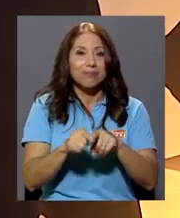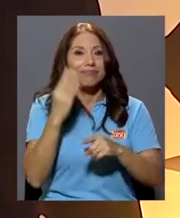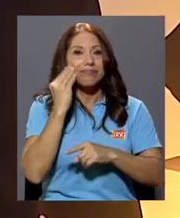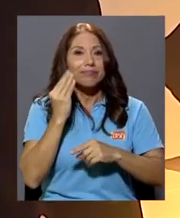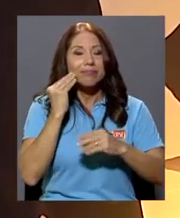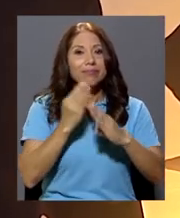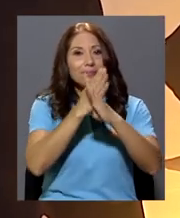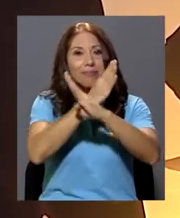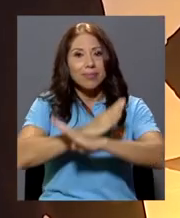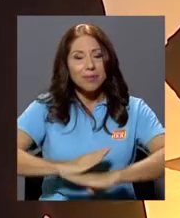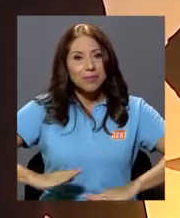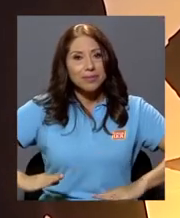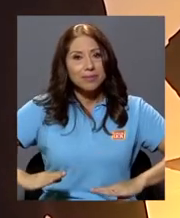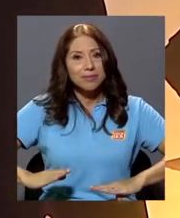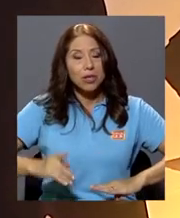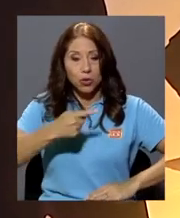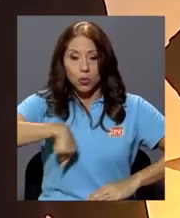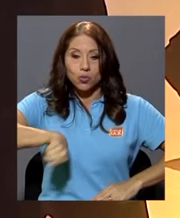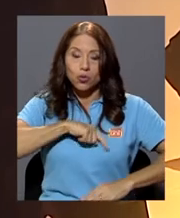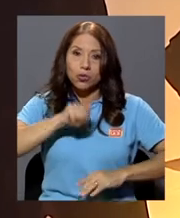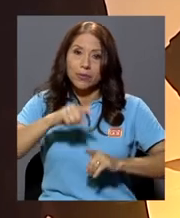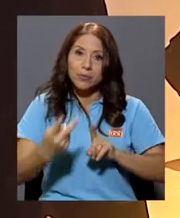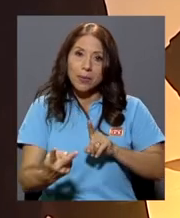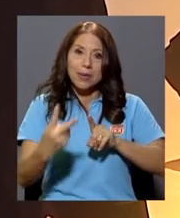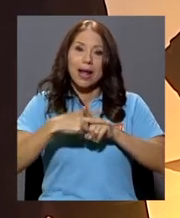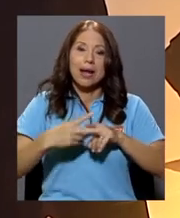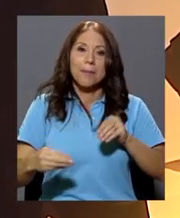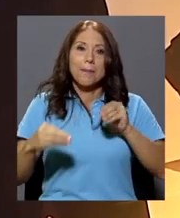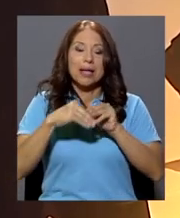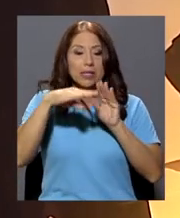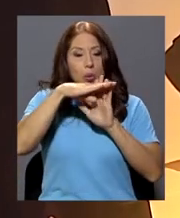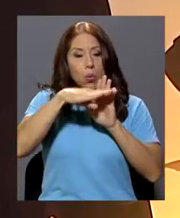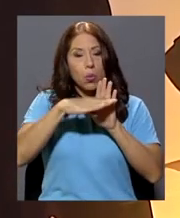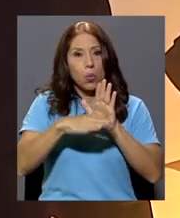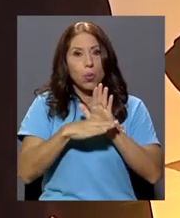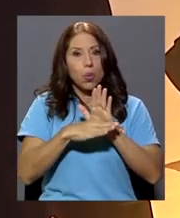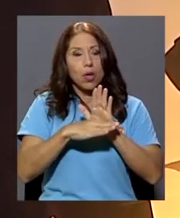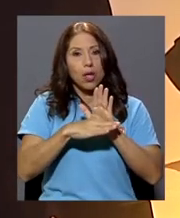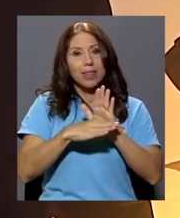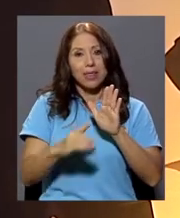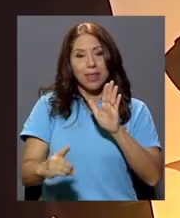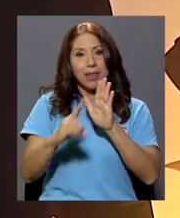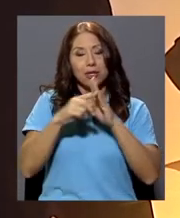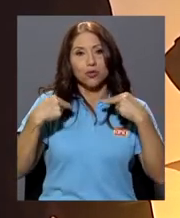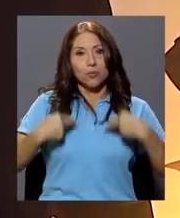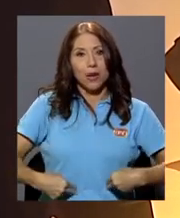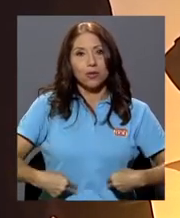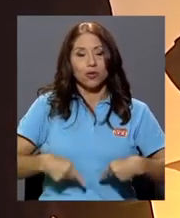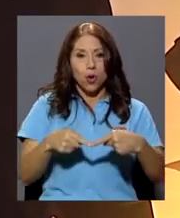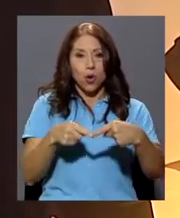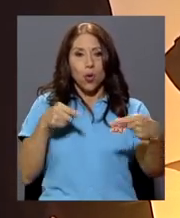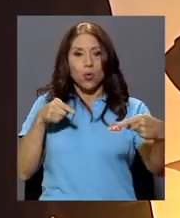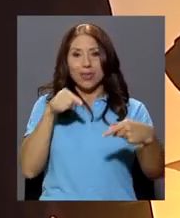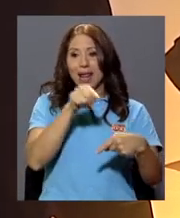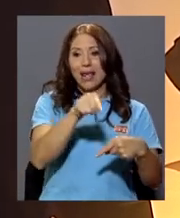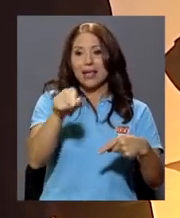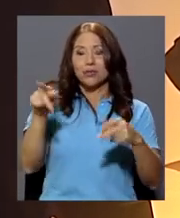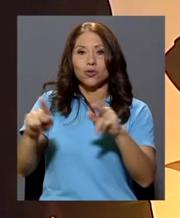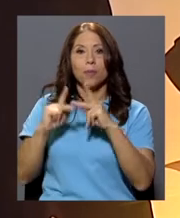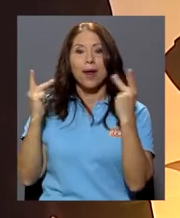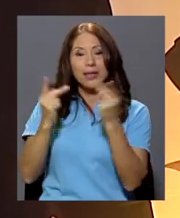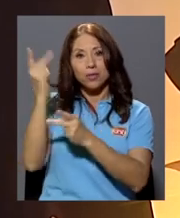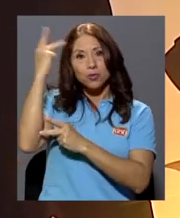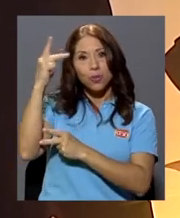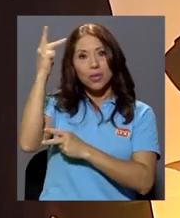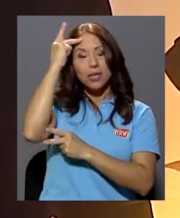es a partir de ahí que cada vez debemos aplicar más protocolos de derechos humanos contra esos partidos políticos que se